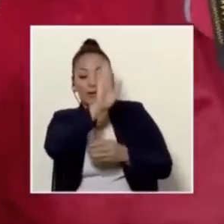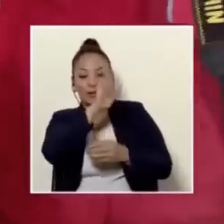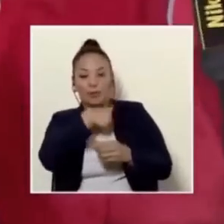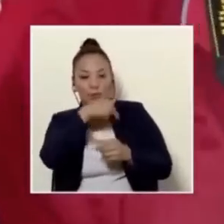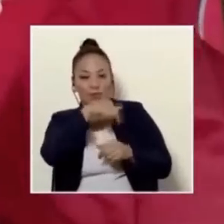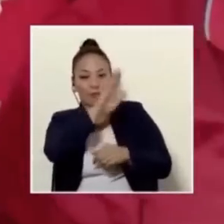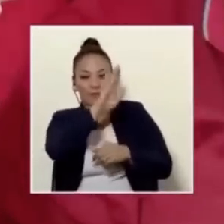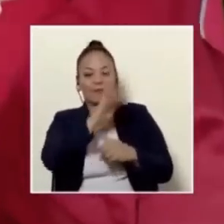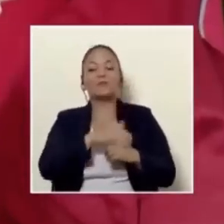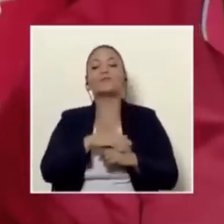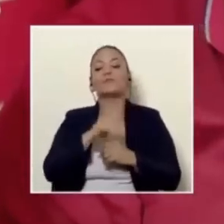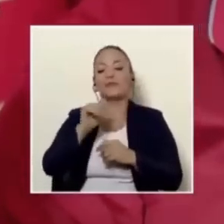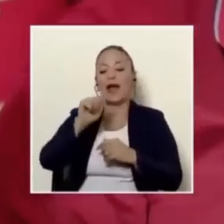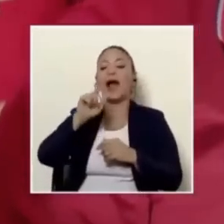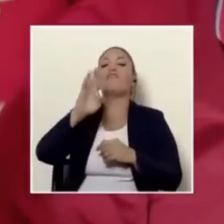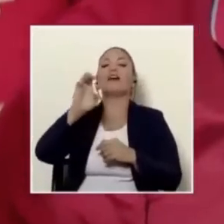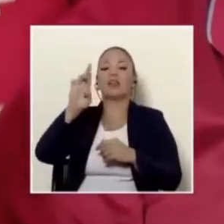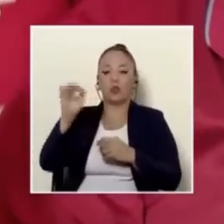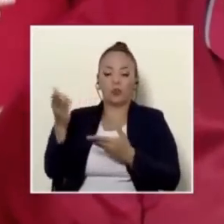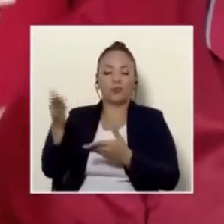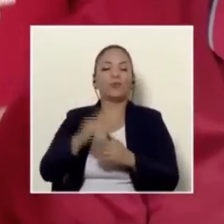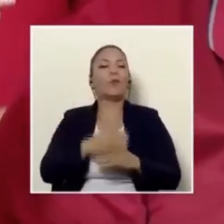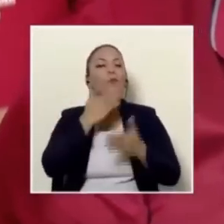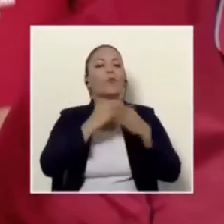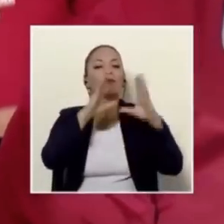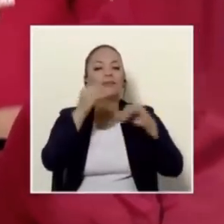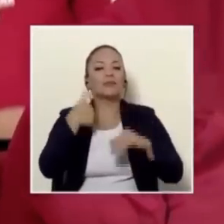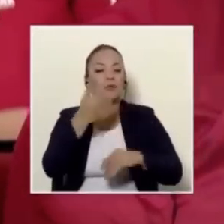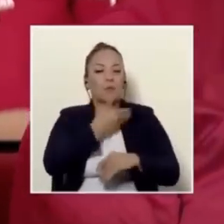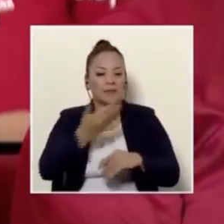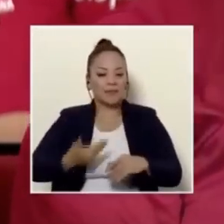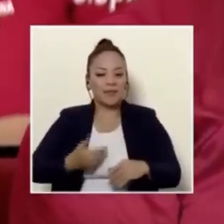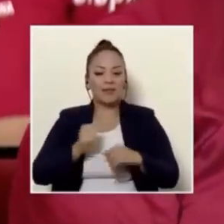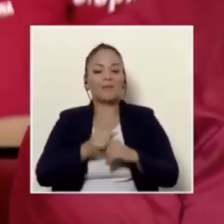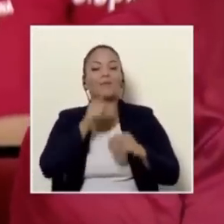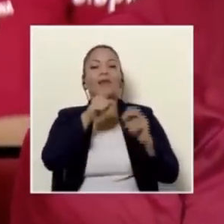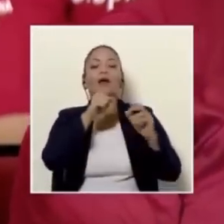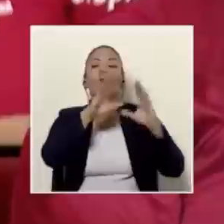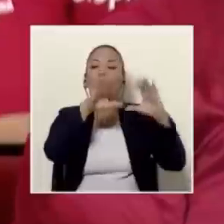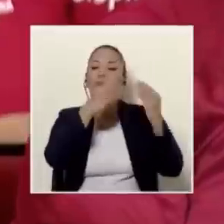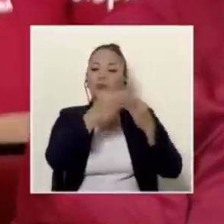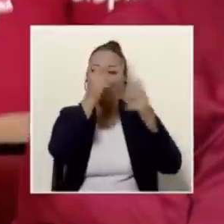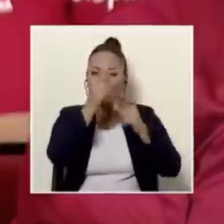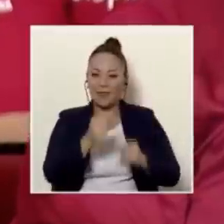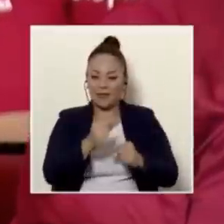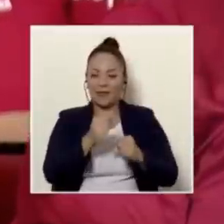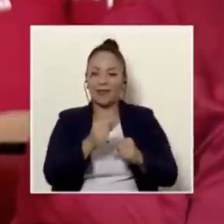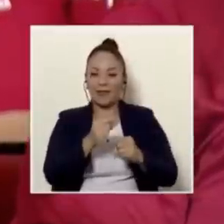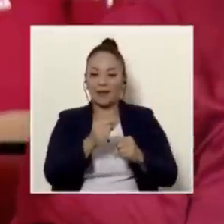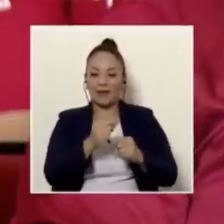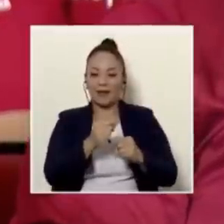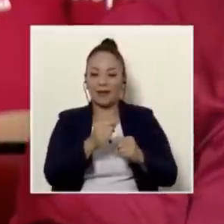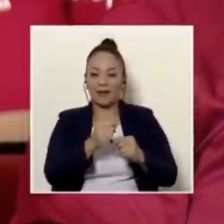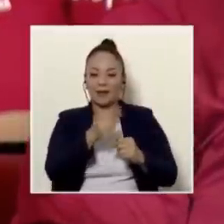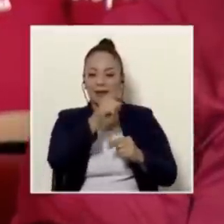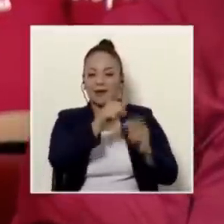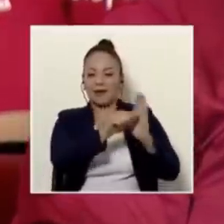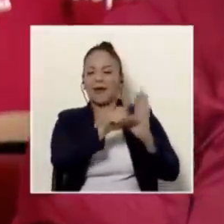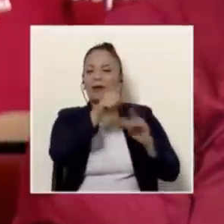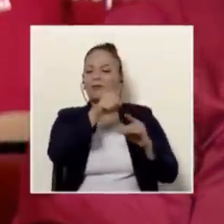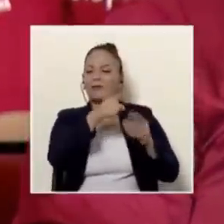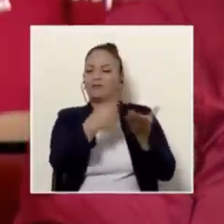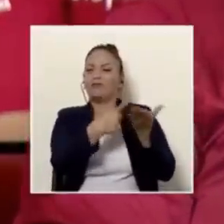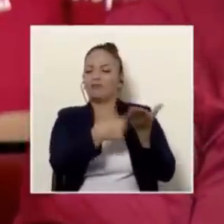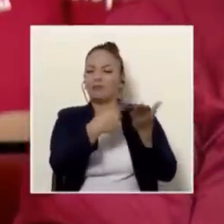acá. Ahí está, don Alberto, dele. Muy buenas tardes, señor presidente. En la Comisión de Hacienda de la Asamblea Legislativa se discute un recorte